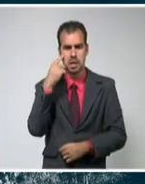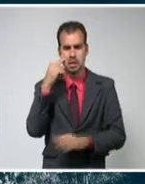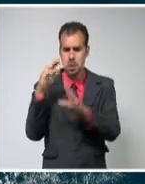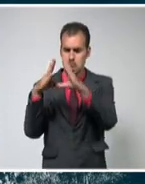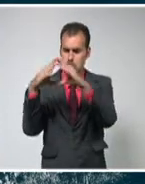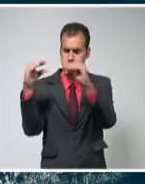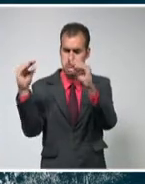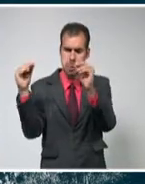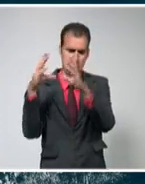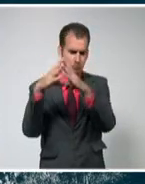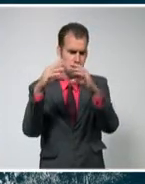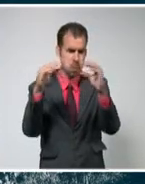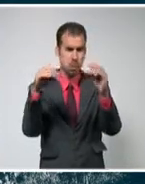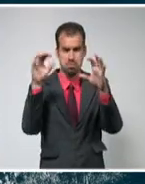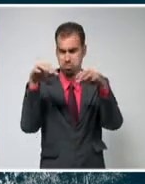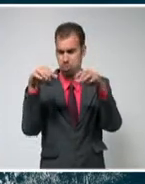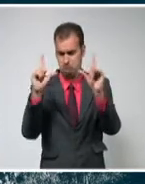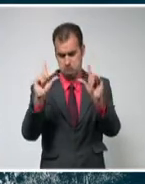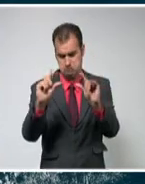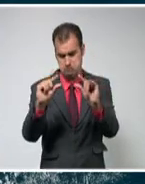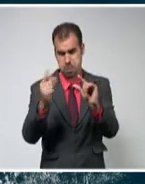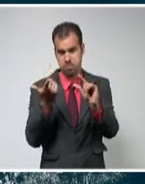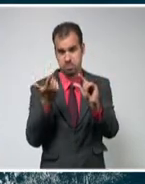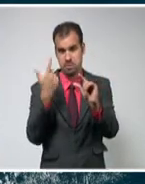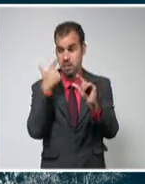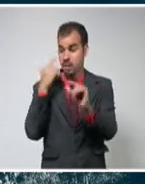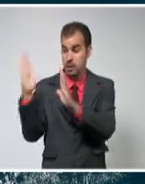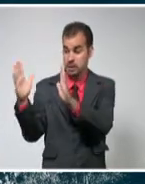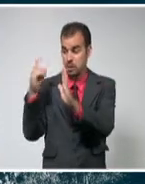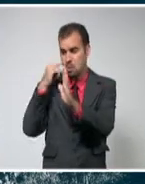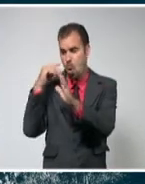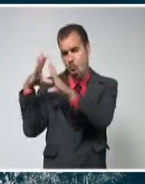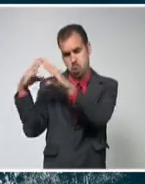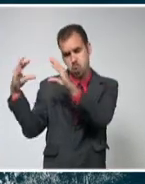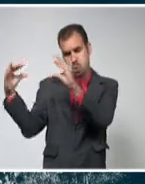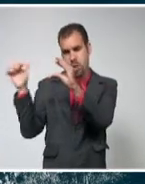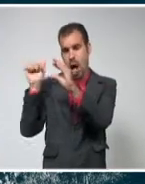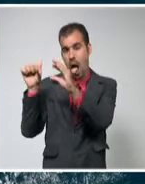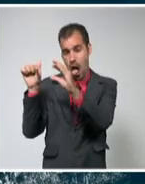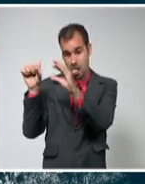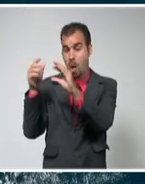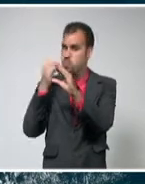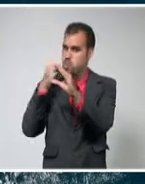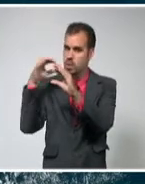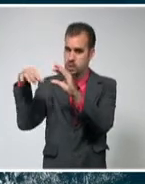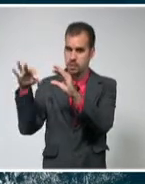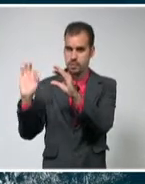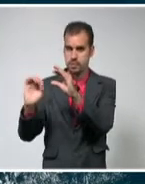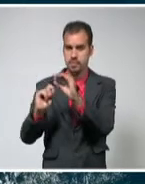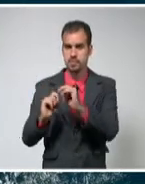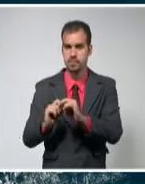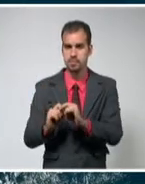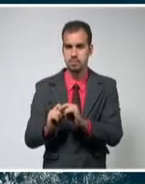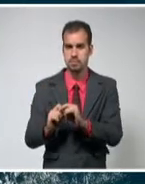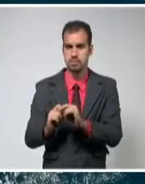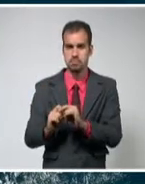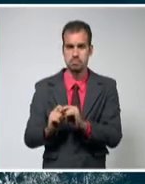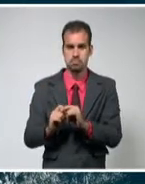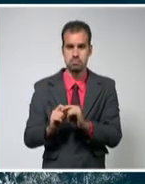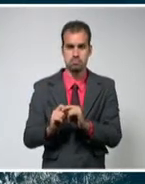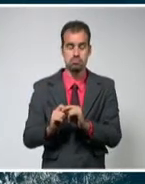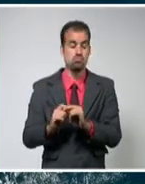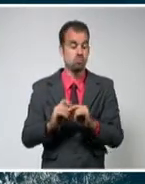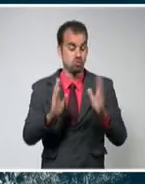muy escasas precipitaciones, algo más de nublado sobre el occidente del país, donde tenemos un flujo más húmedo de región sur y también muy poca nubosidad en gran parte